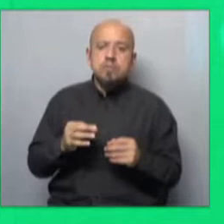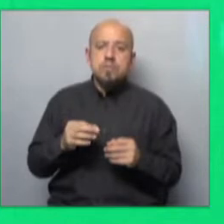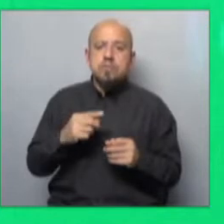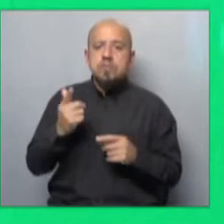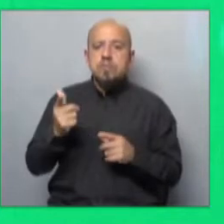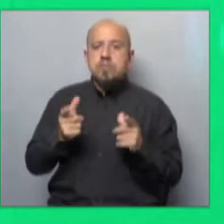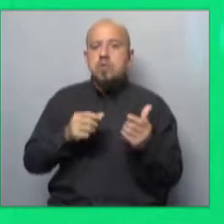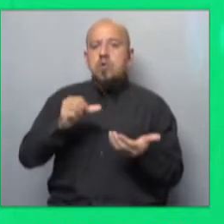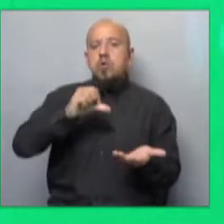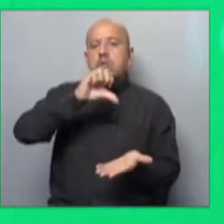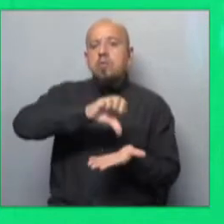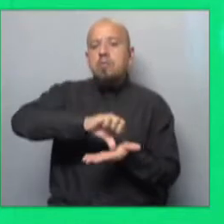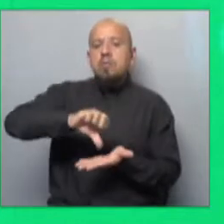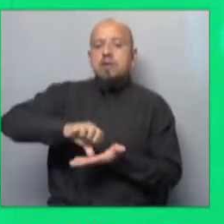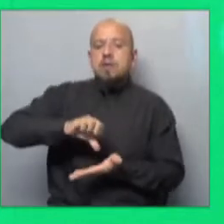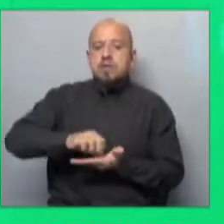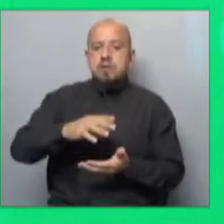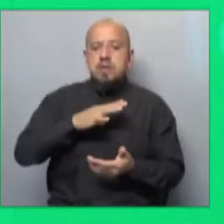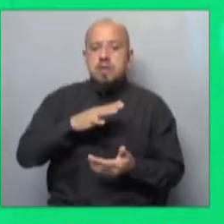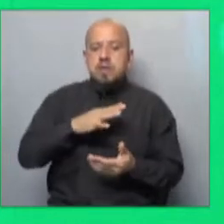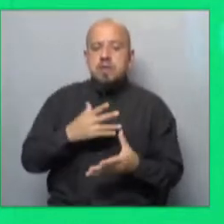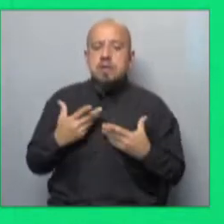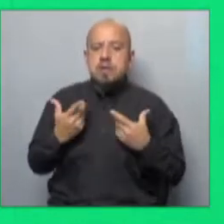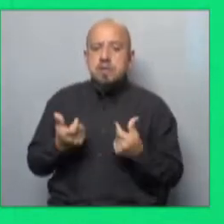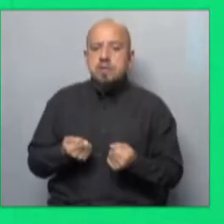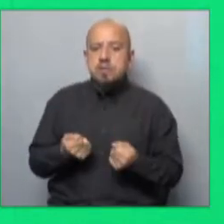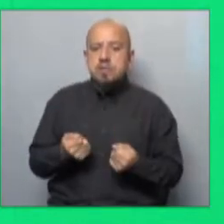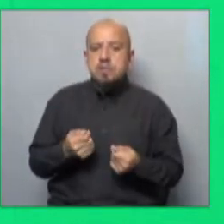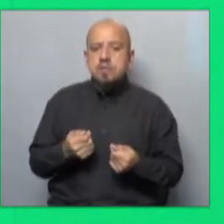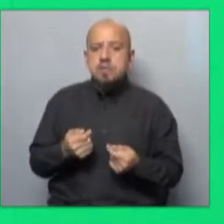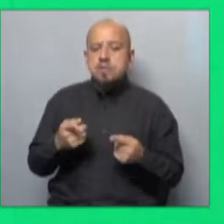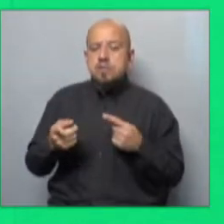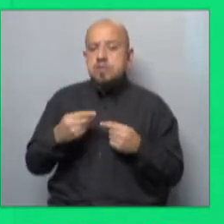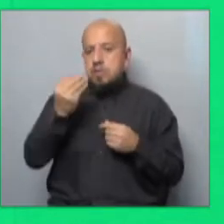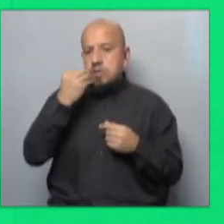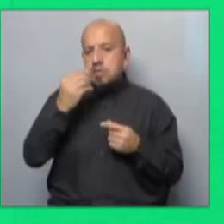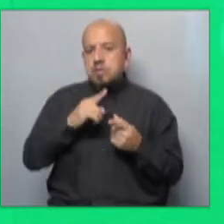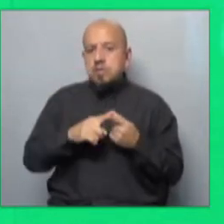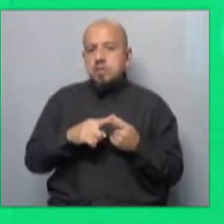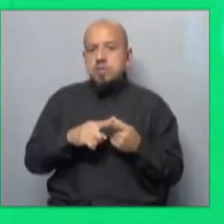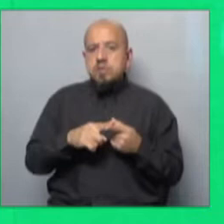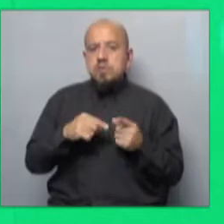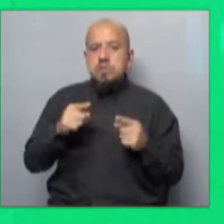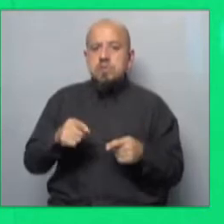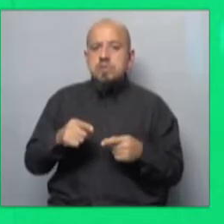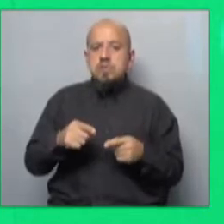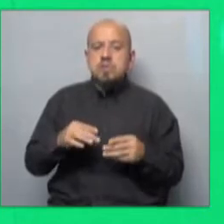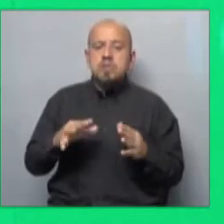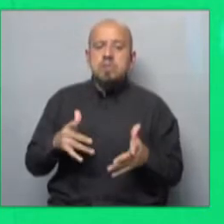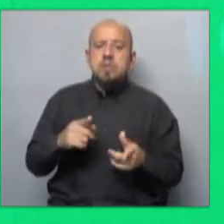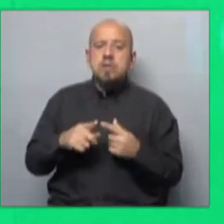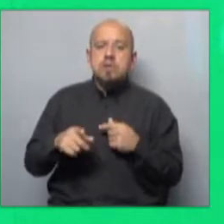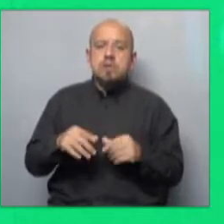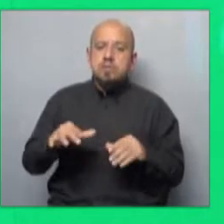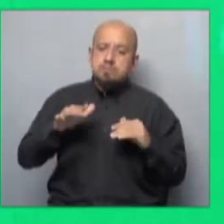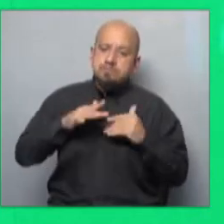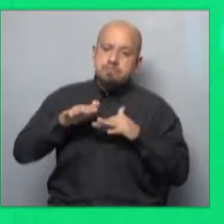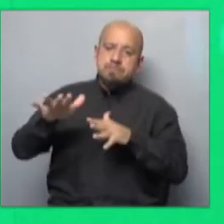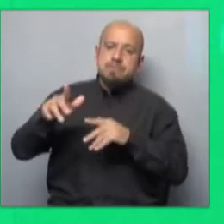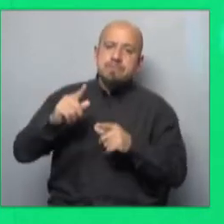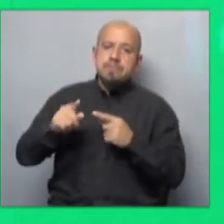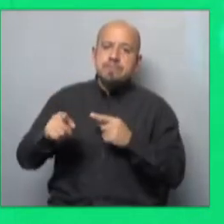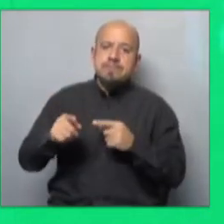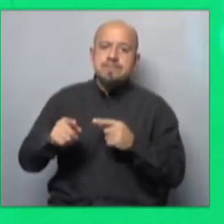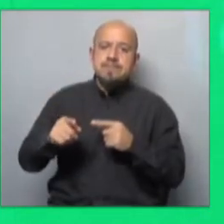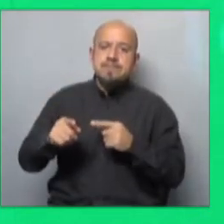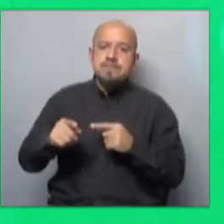países y tienen apoyo en la alimentación en el alojamiento temporal para migrantes y para